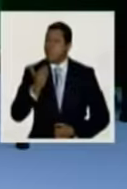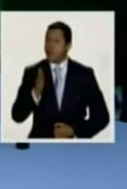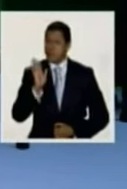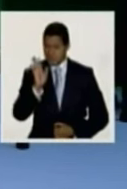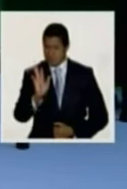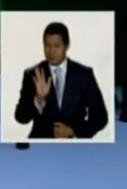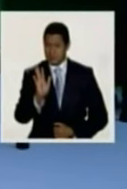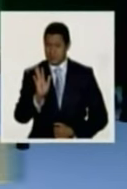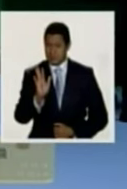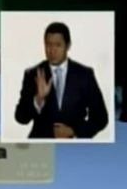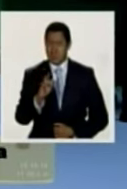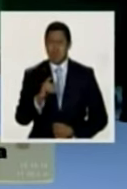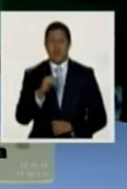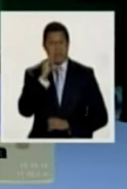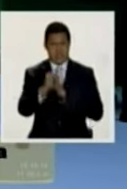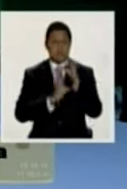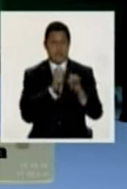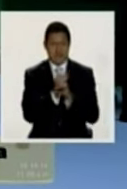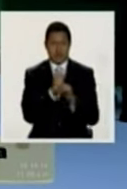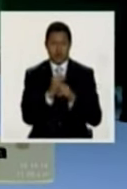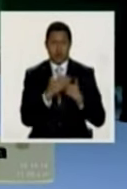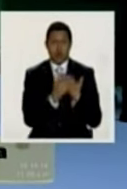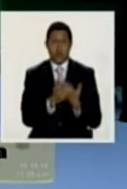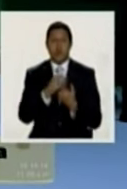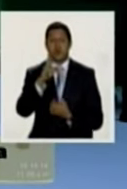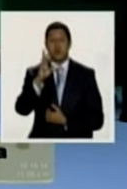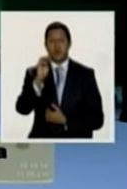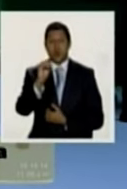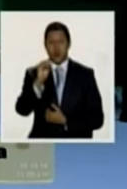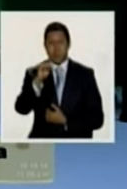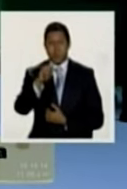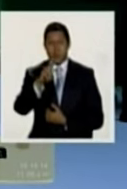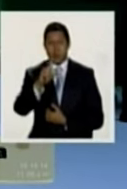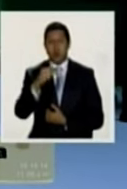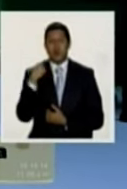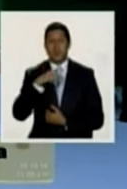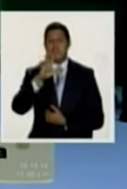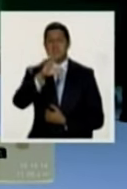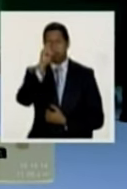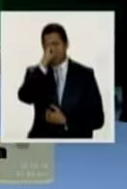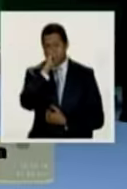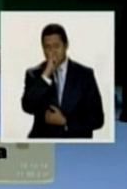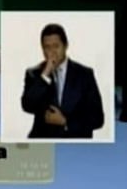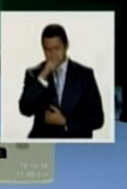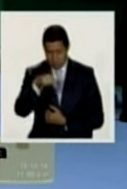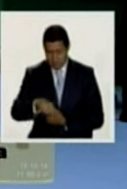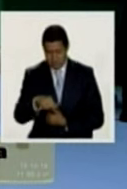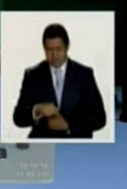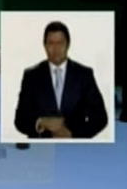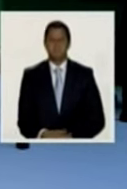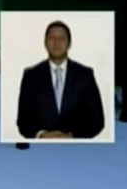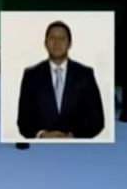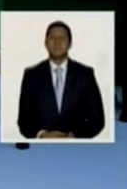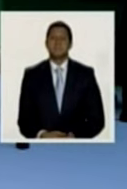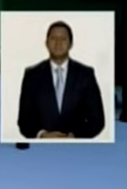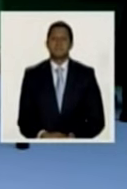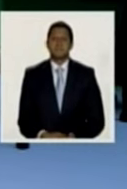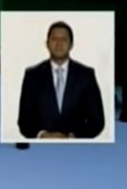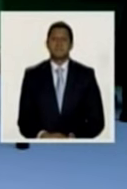importante, premio de novela, internacional de novela Rómulo Gallegos, que cumple 50 años en este año, ¿no?